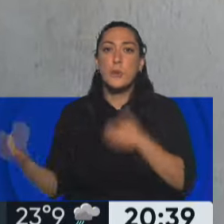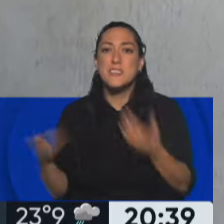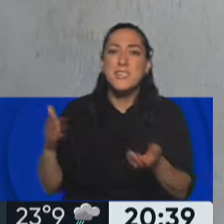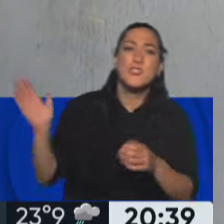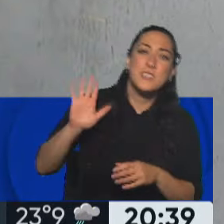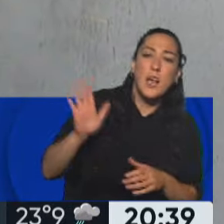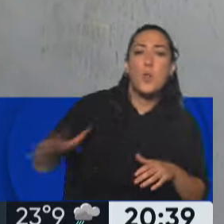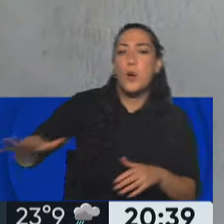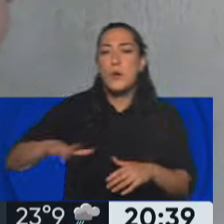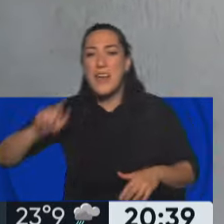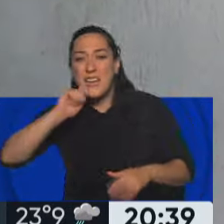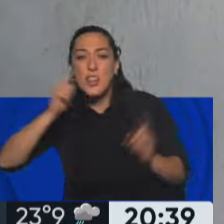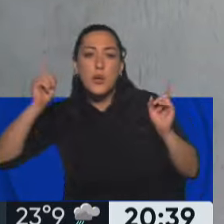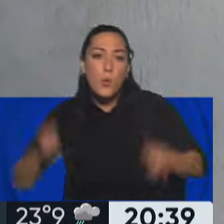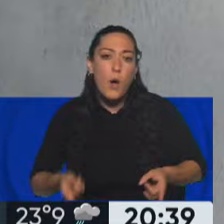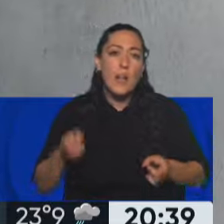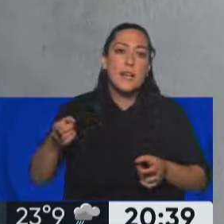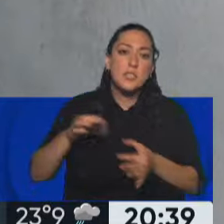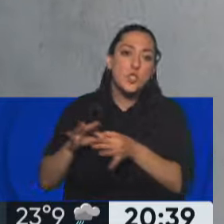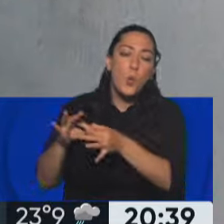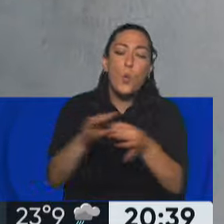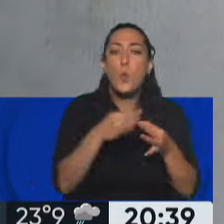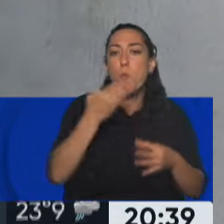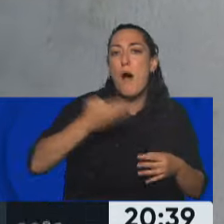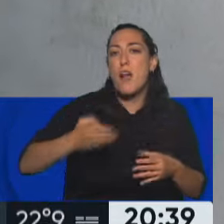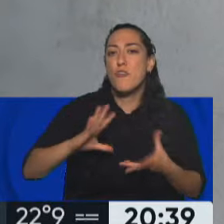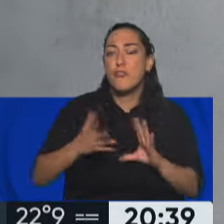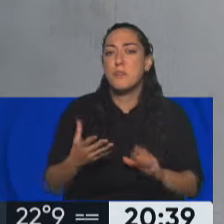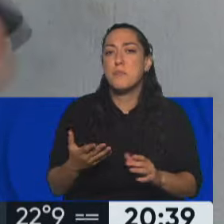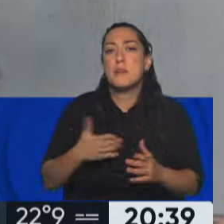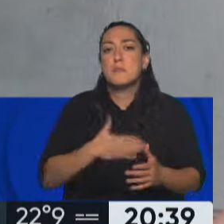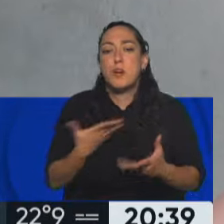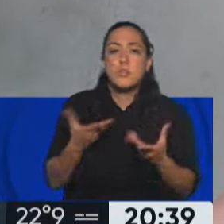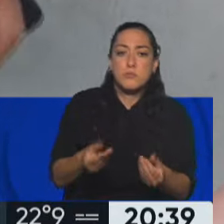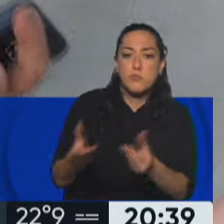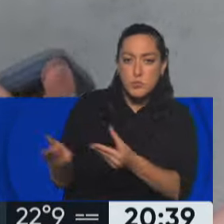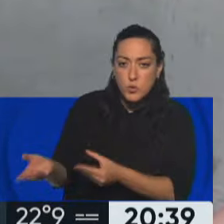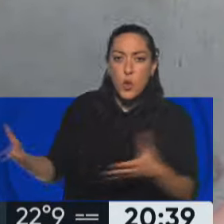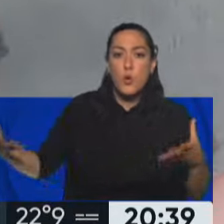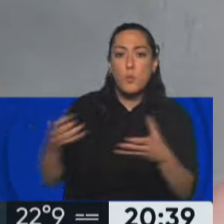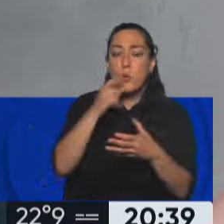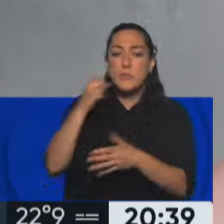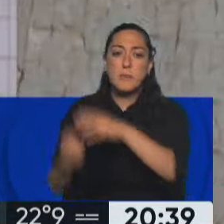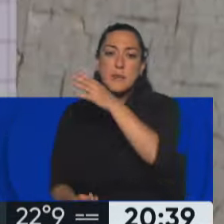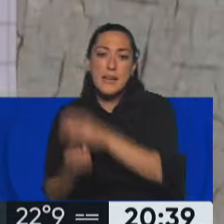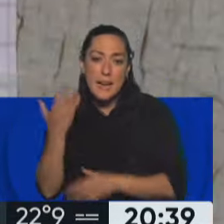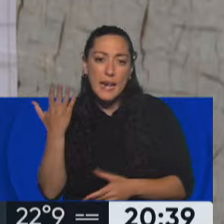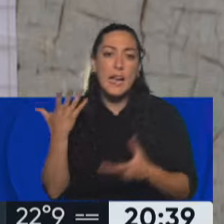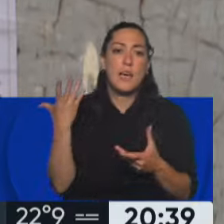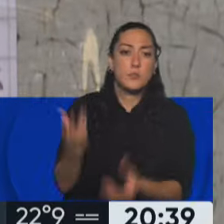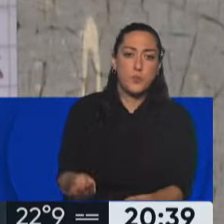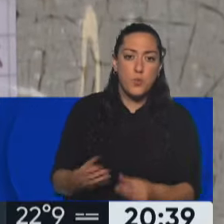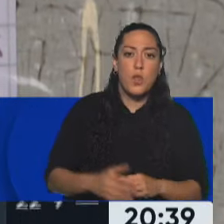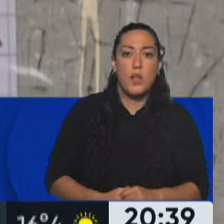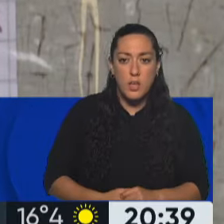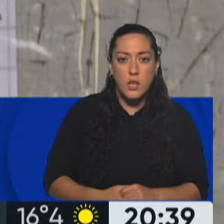una linda comunidad, pero bueno, esto nos unió humanamente a todos y solidariamente. Armamos un grupo para ayudar,